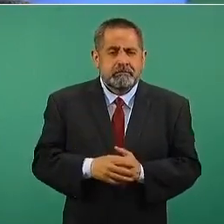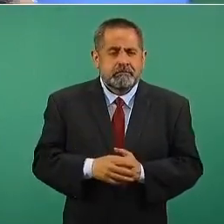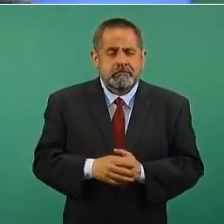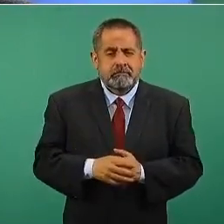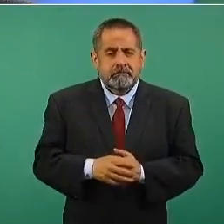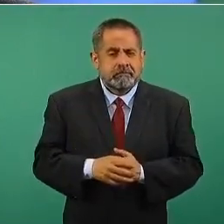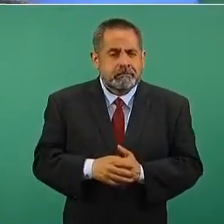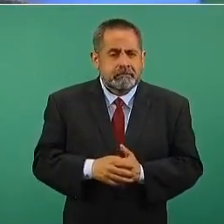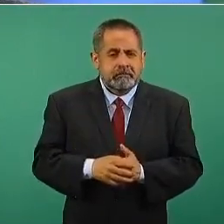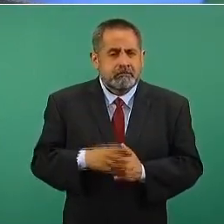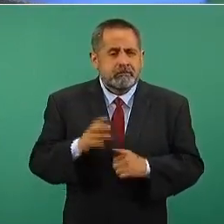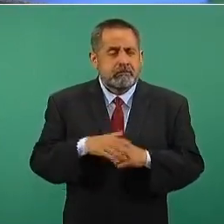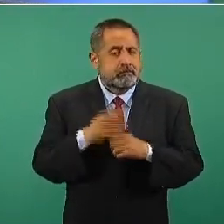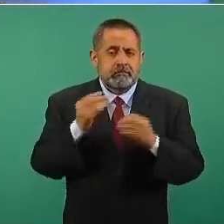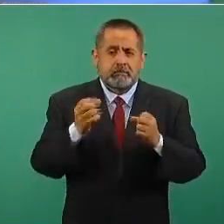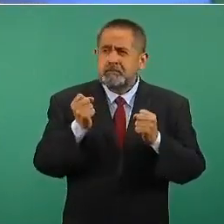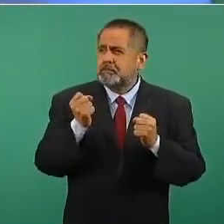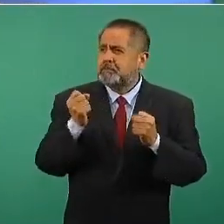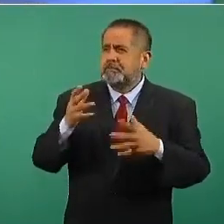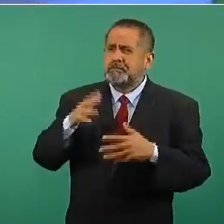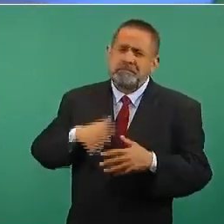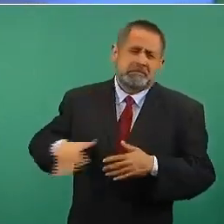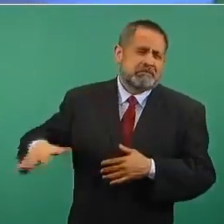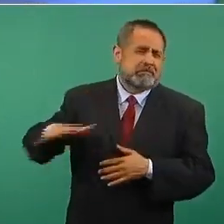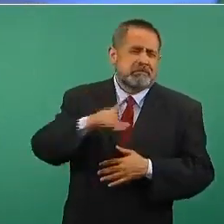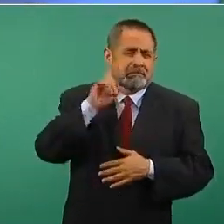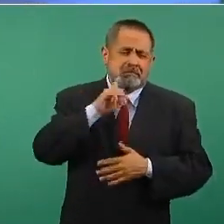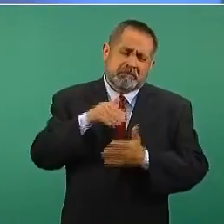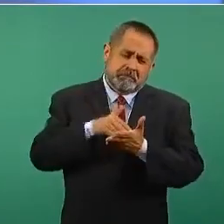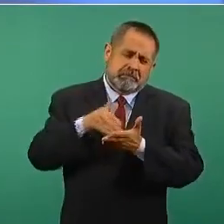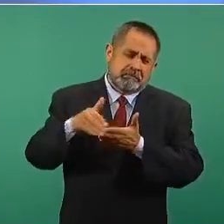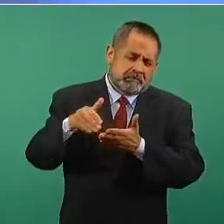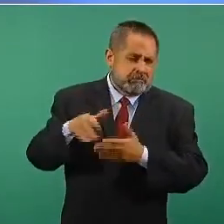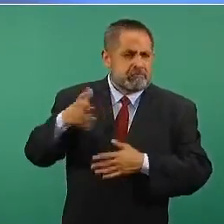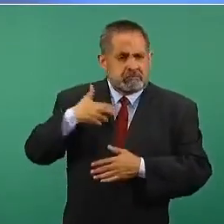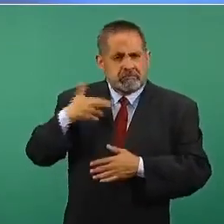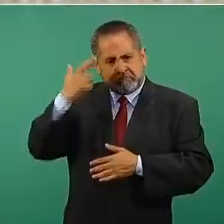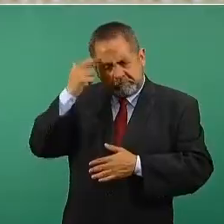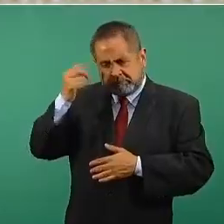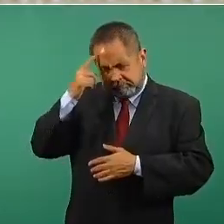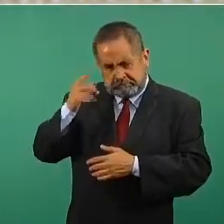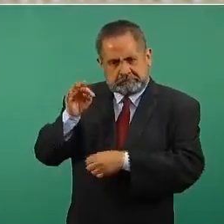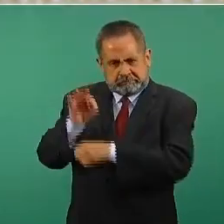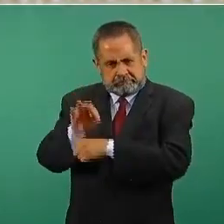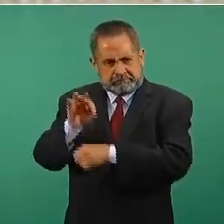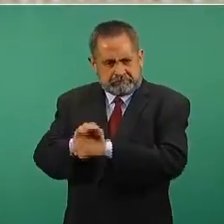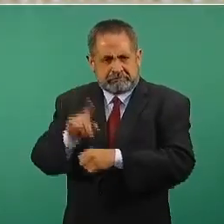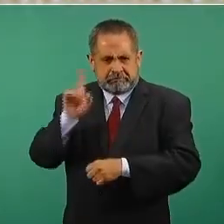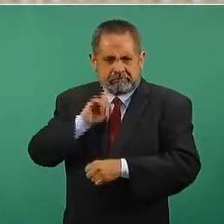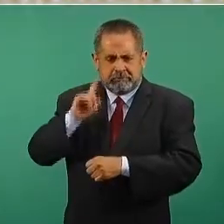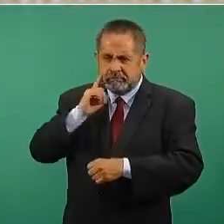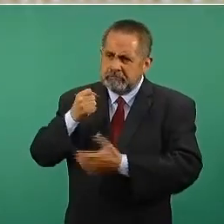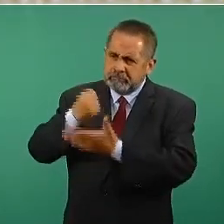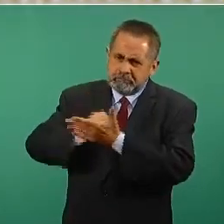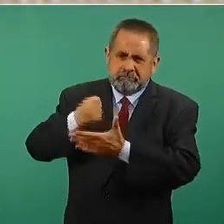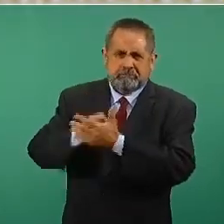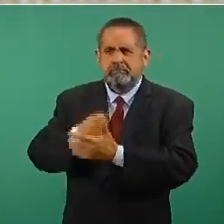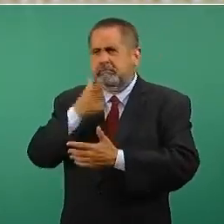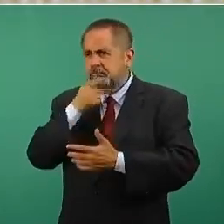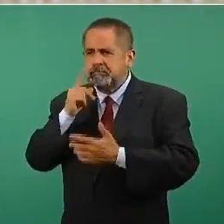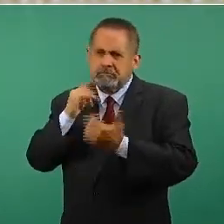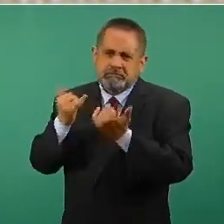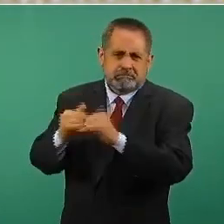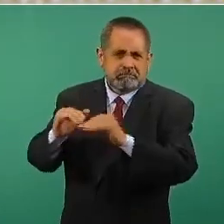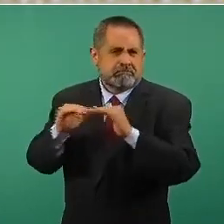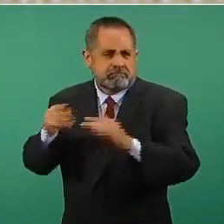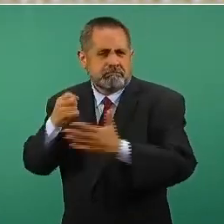porque hay muchas mujeres, millones de mujeres que defienden la causa de la igualdad de las mujeres,